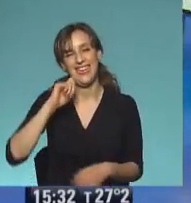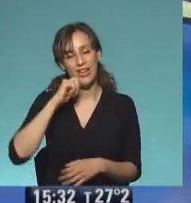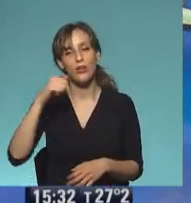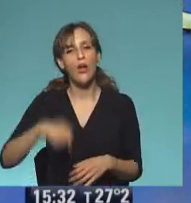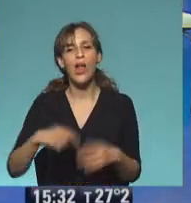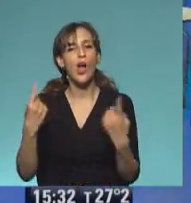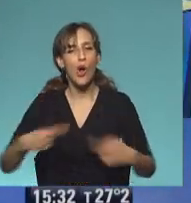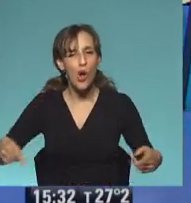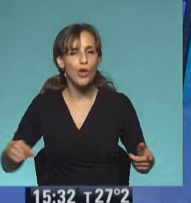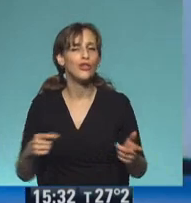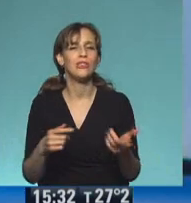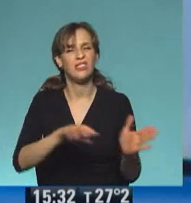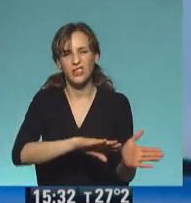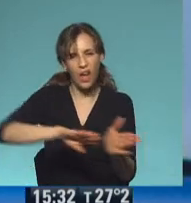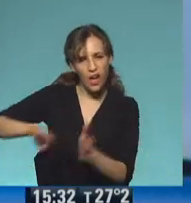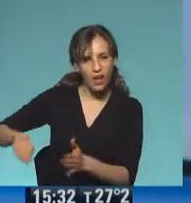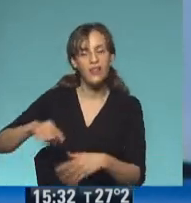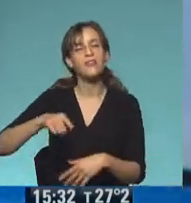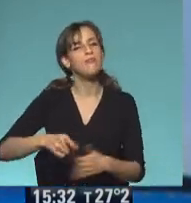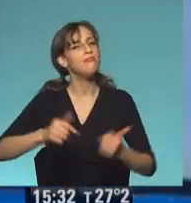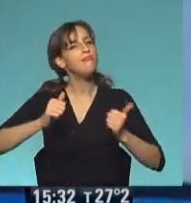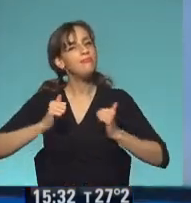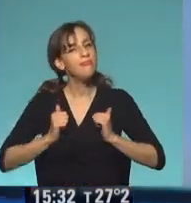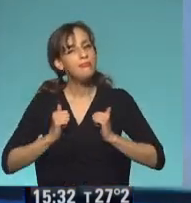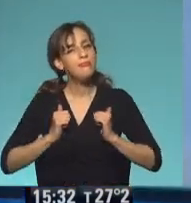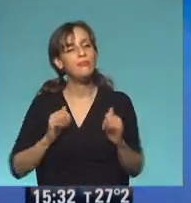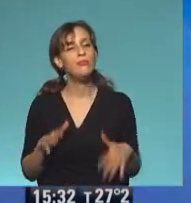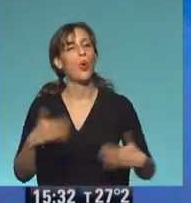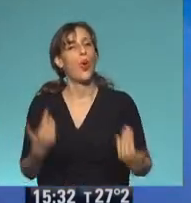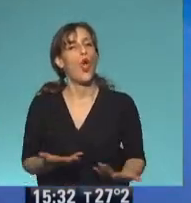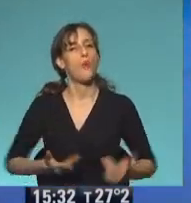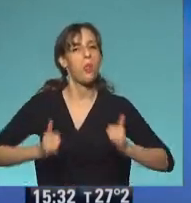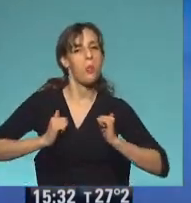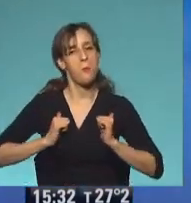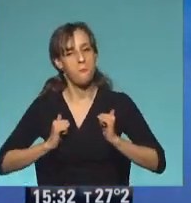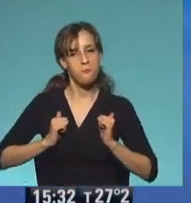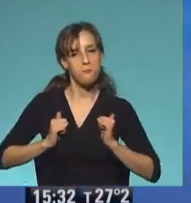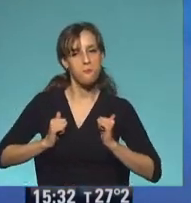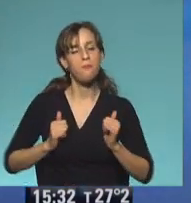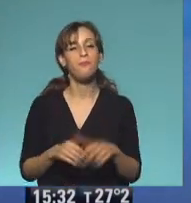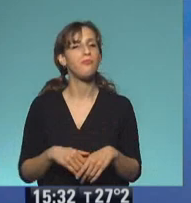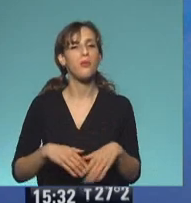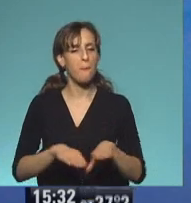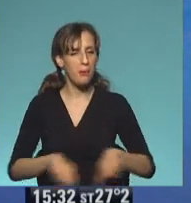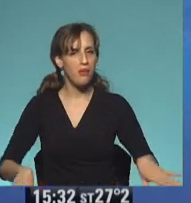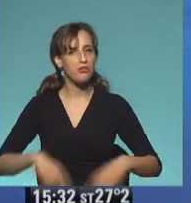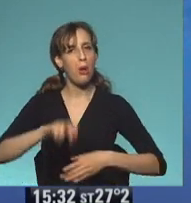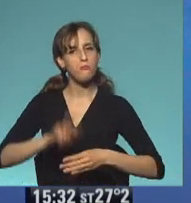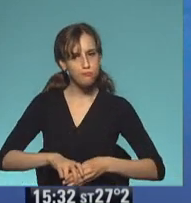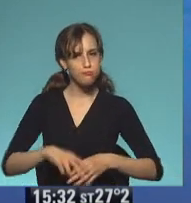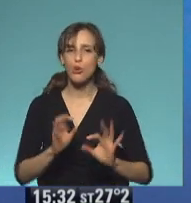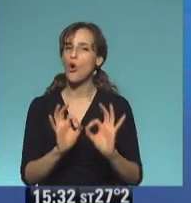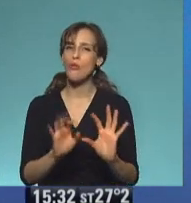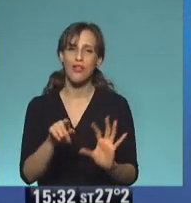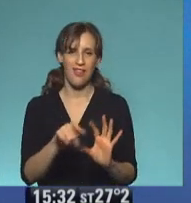cosas un ratito, buscamos un lugar cómodo, nos sentamos en un almohadoncito, en el sillón, en el piso. En la letra E. En la